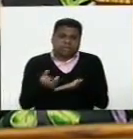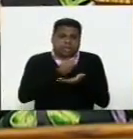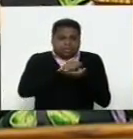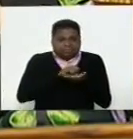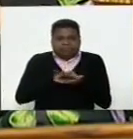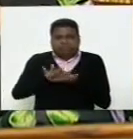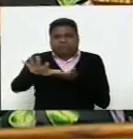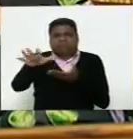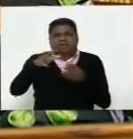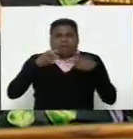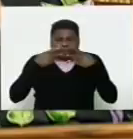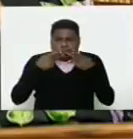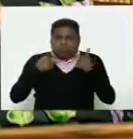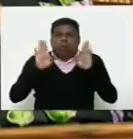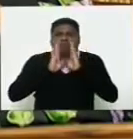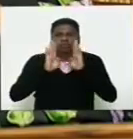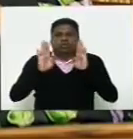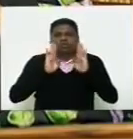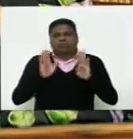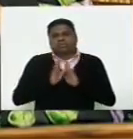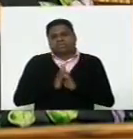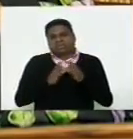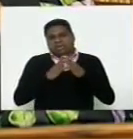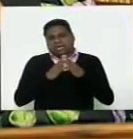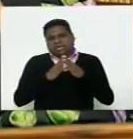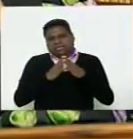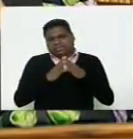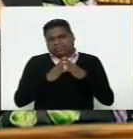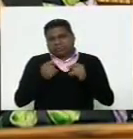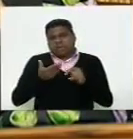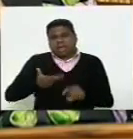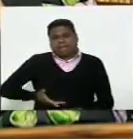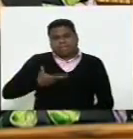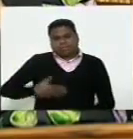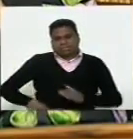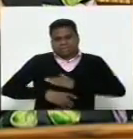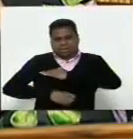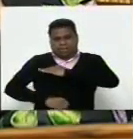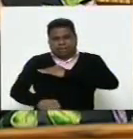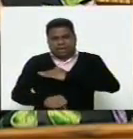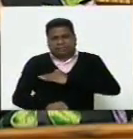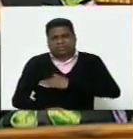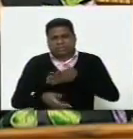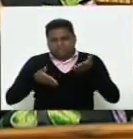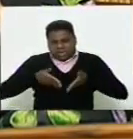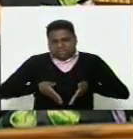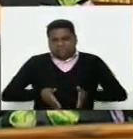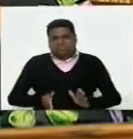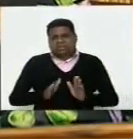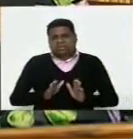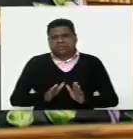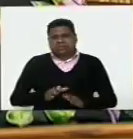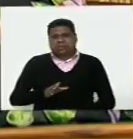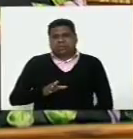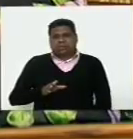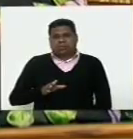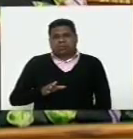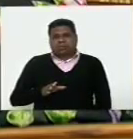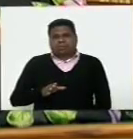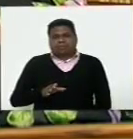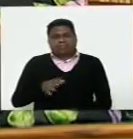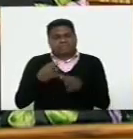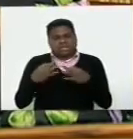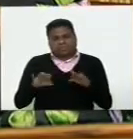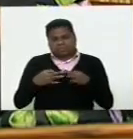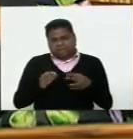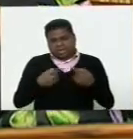destinados a la promoción y difusión de la importancia del parto y el nacimiento humanizado, así